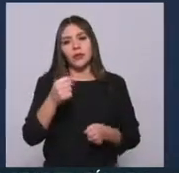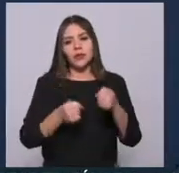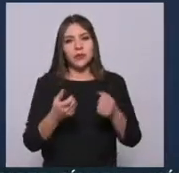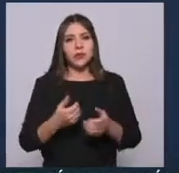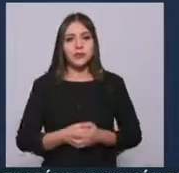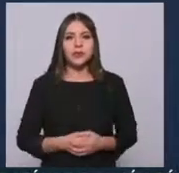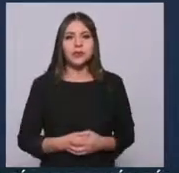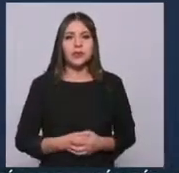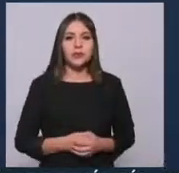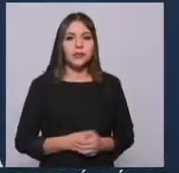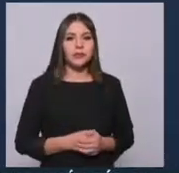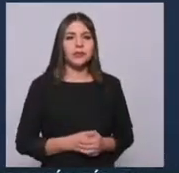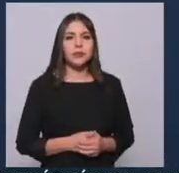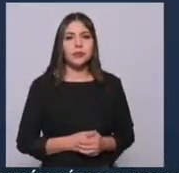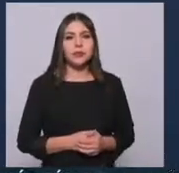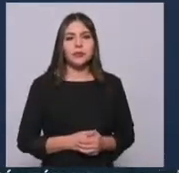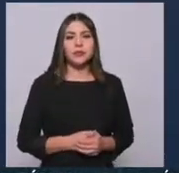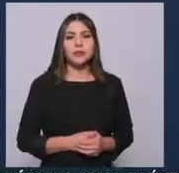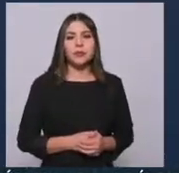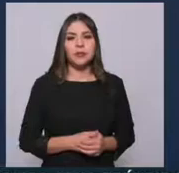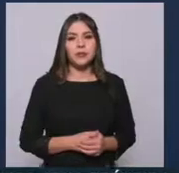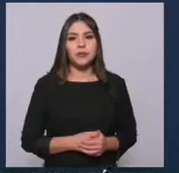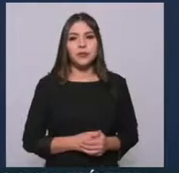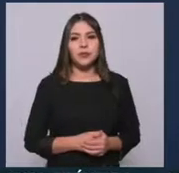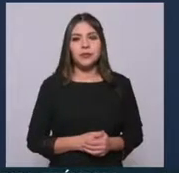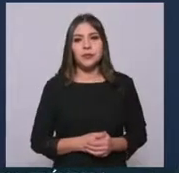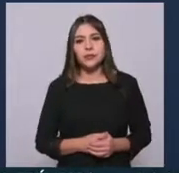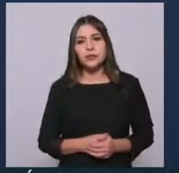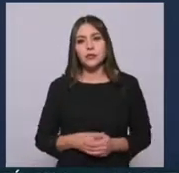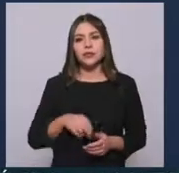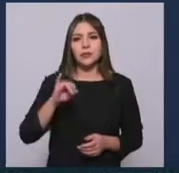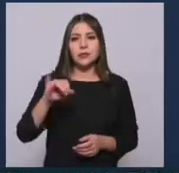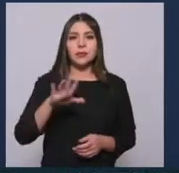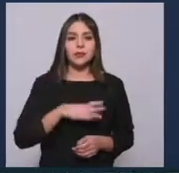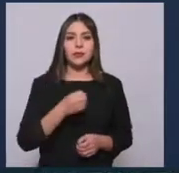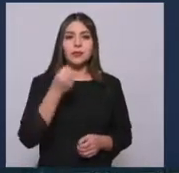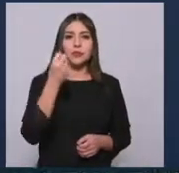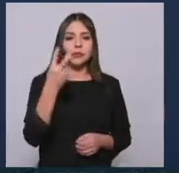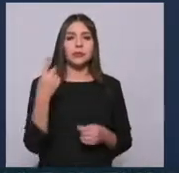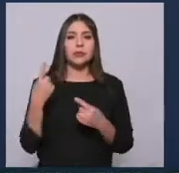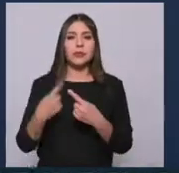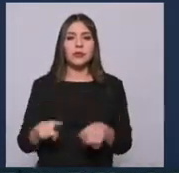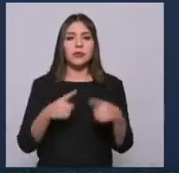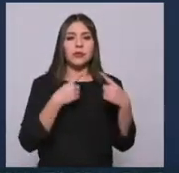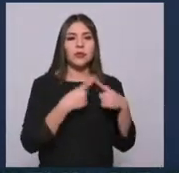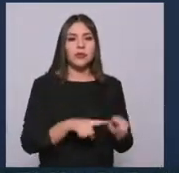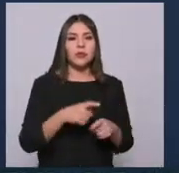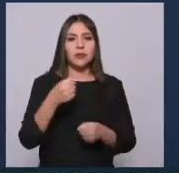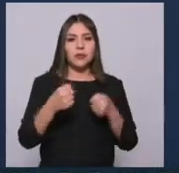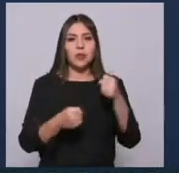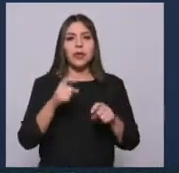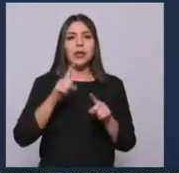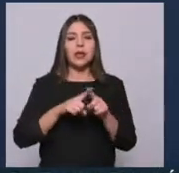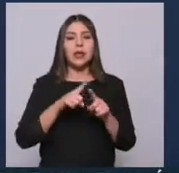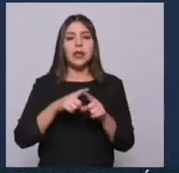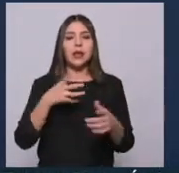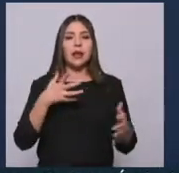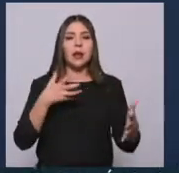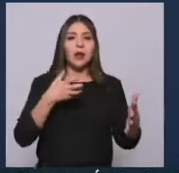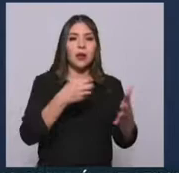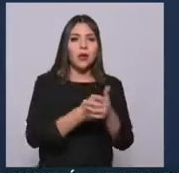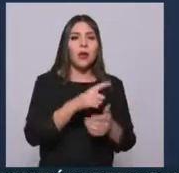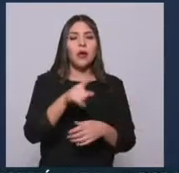Claro, bueno, como quien diría, hay dos tipos de pilotos. Los que van a ir a la barda y los que ya fueron, ¿no?